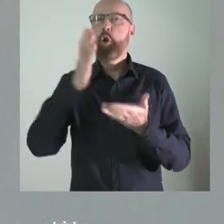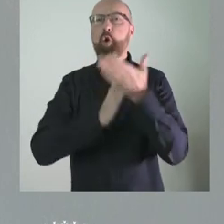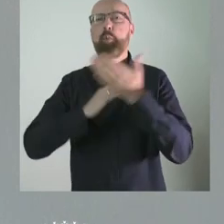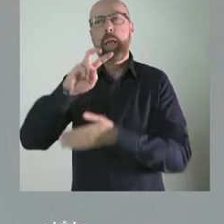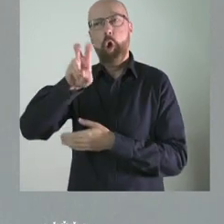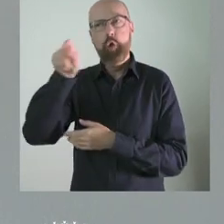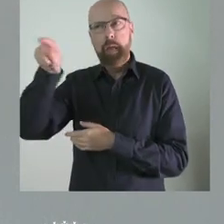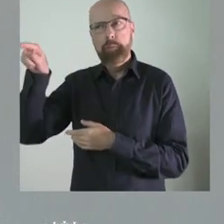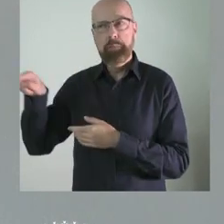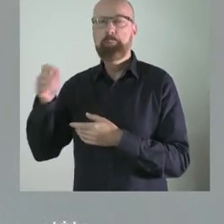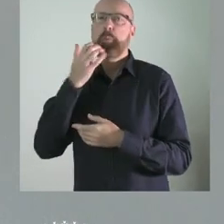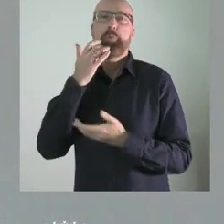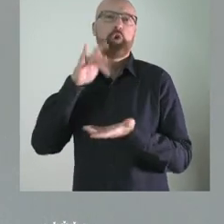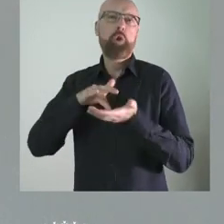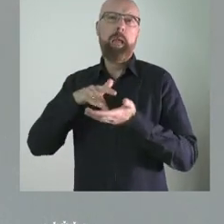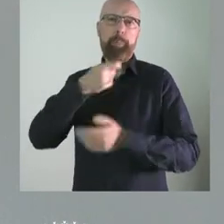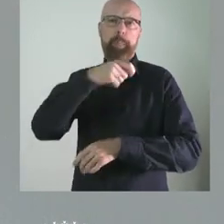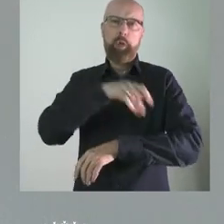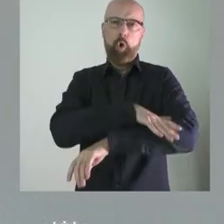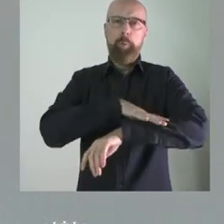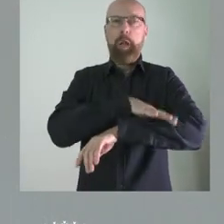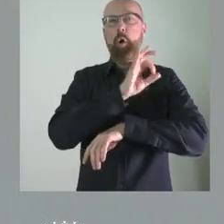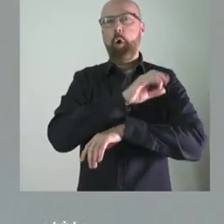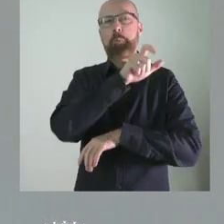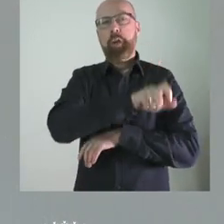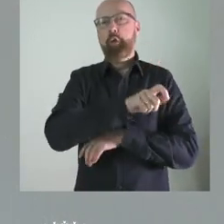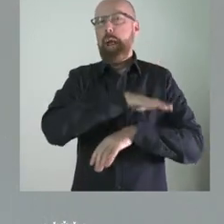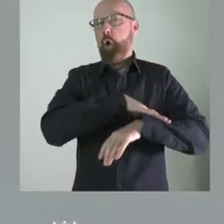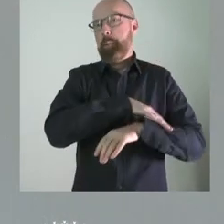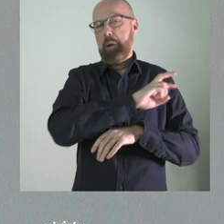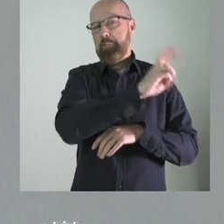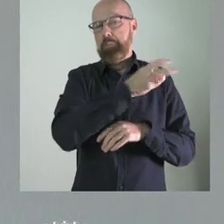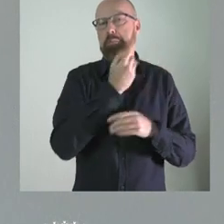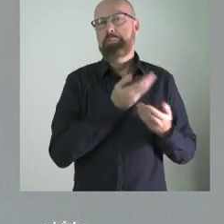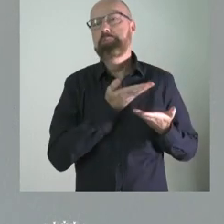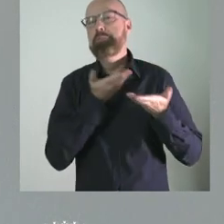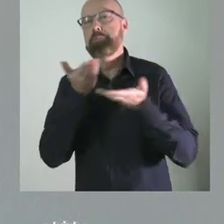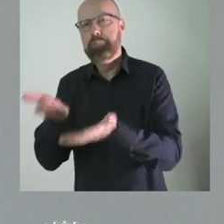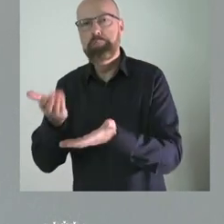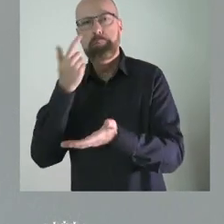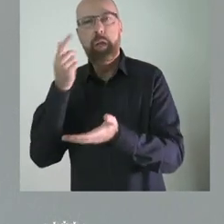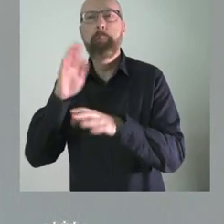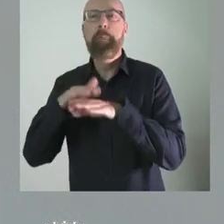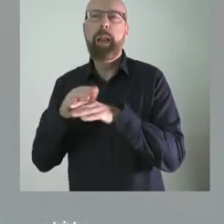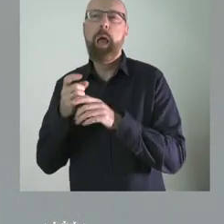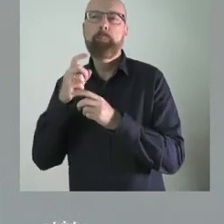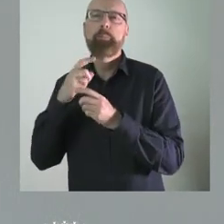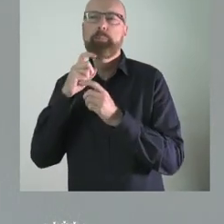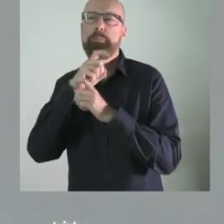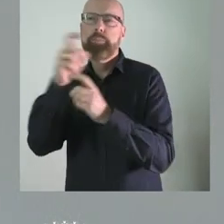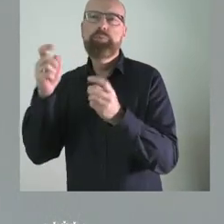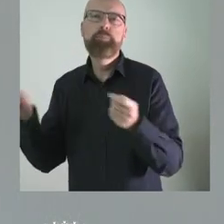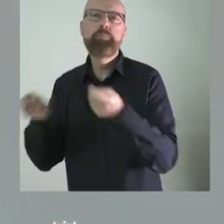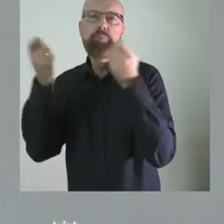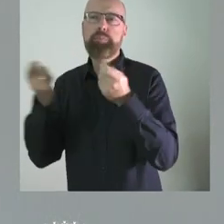el presidente del gobierno un miembro del gobierno va esa comunidad Autónoma normalmente es para anunciar algo positivo alguna inversión alguna